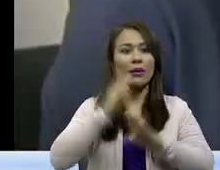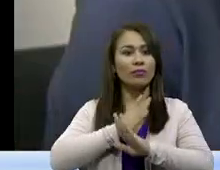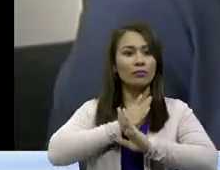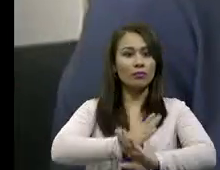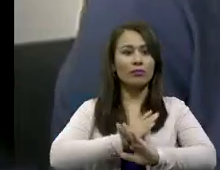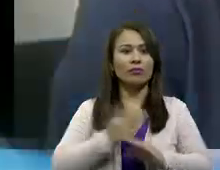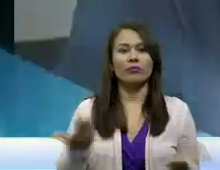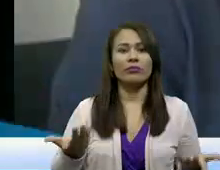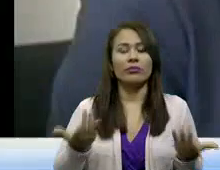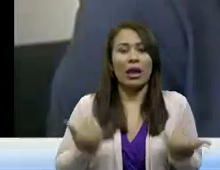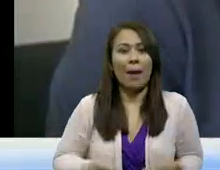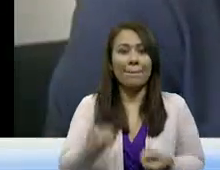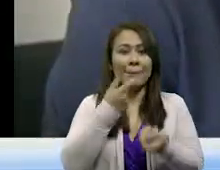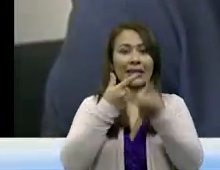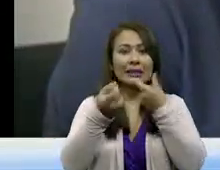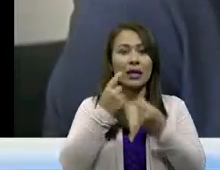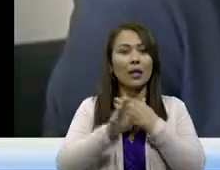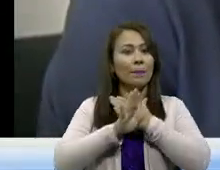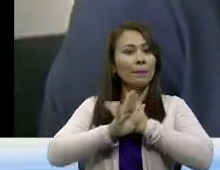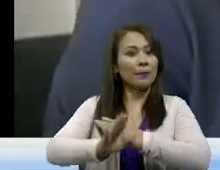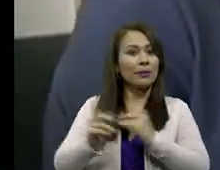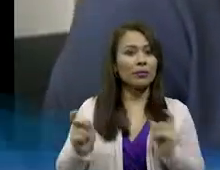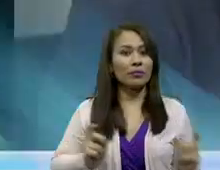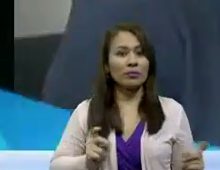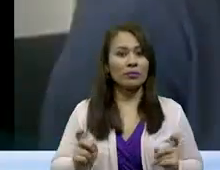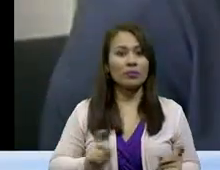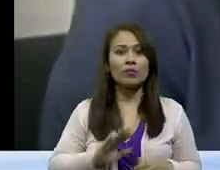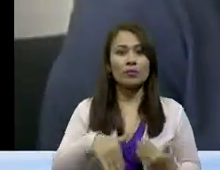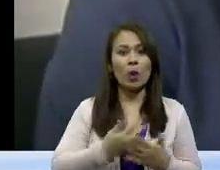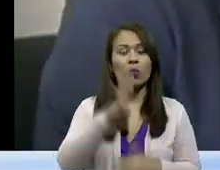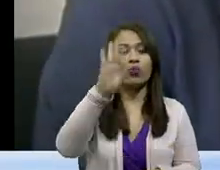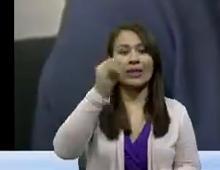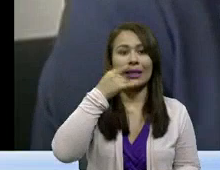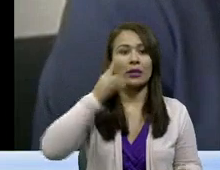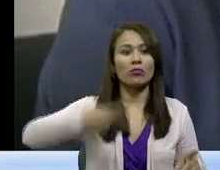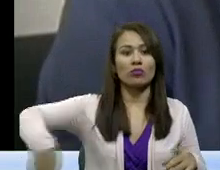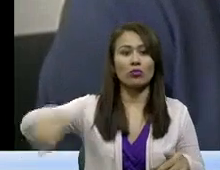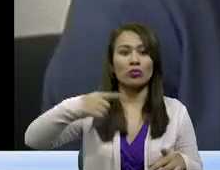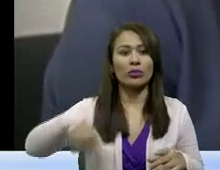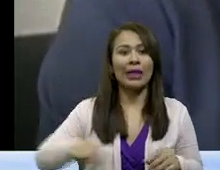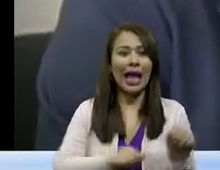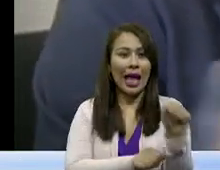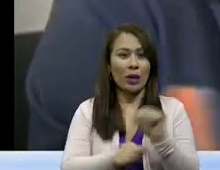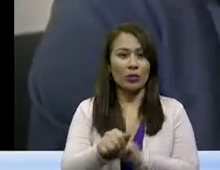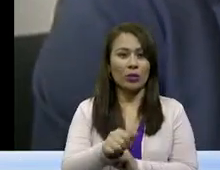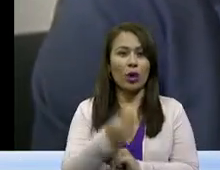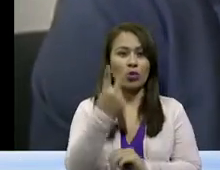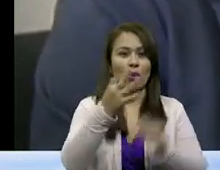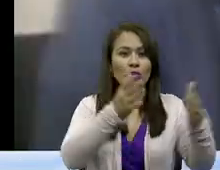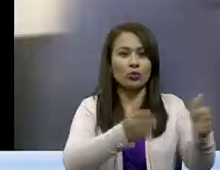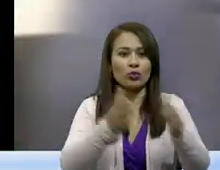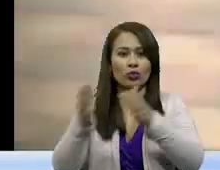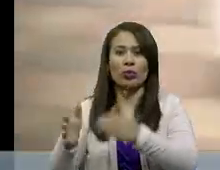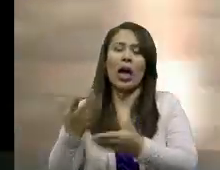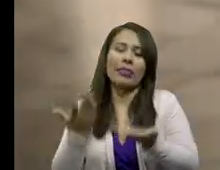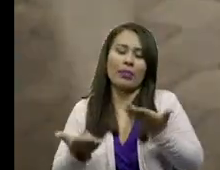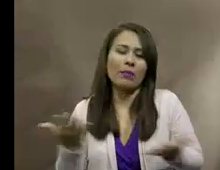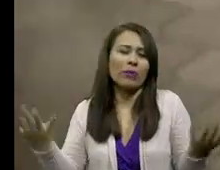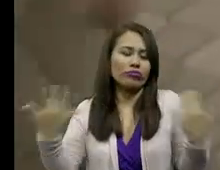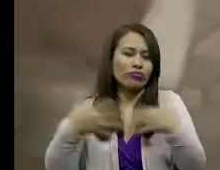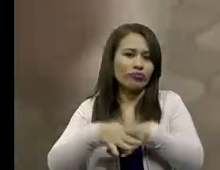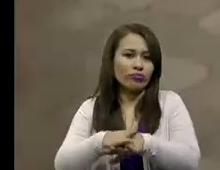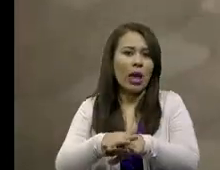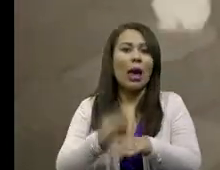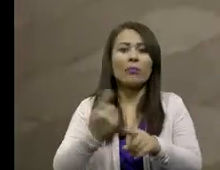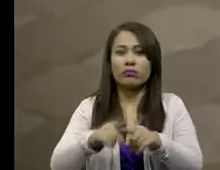establecimiento. Se le ha dado un medicamento preventivo. Alrededor de 40 niños fueron que estaban en las dos aulas, porque son dos aulas que se mezclan bastante. Los padres